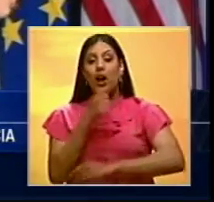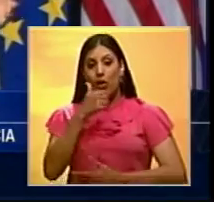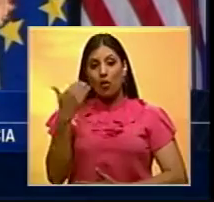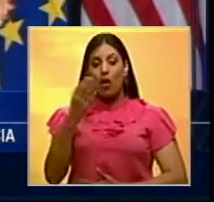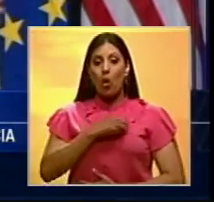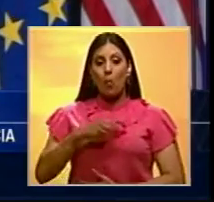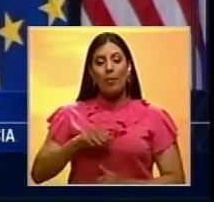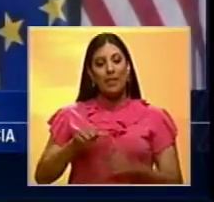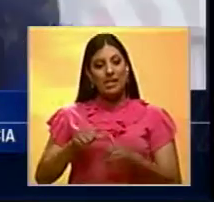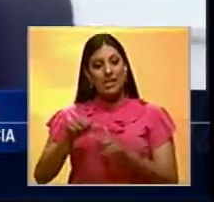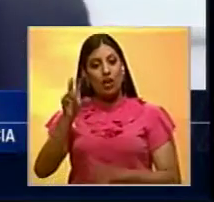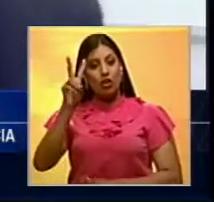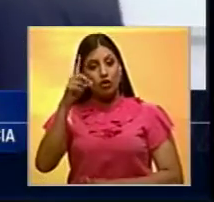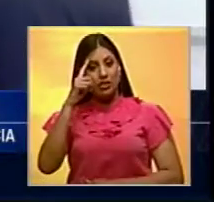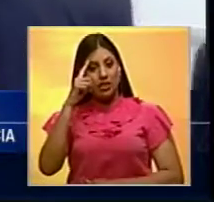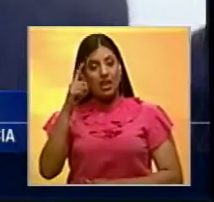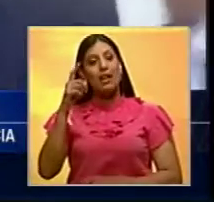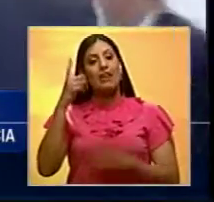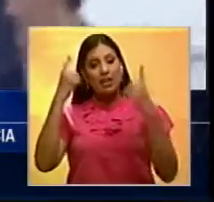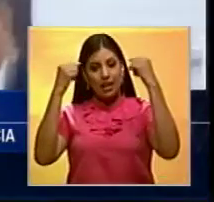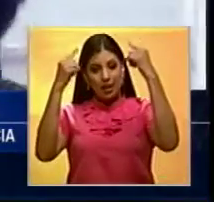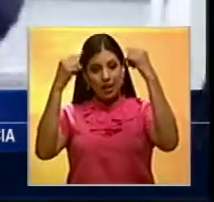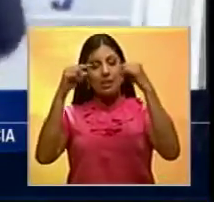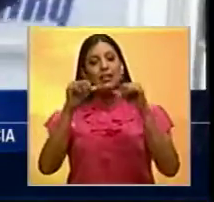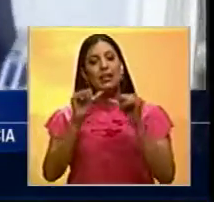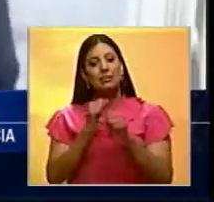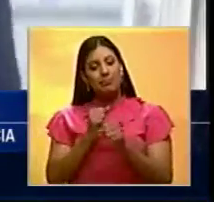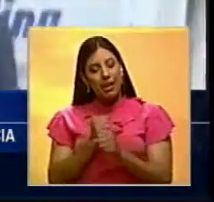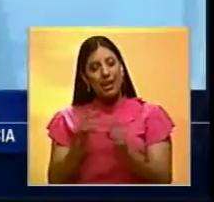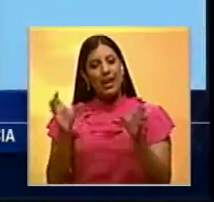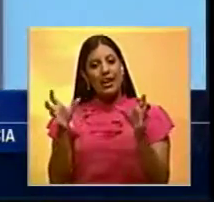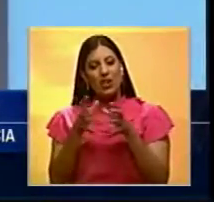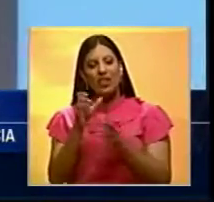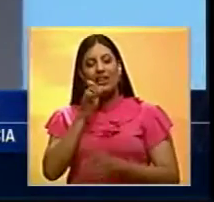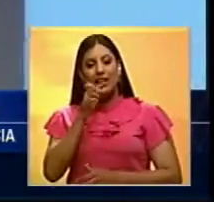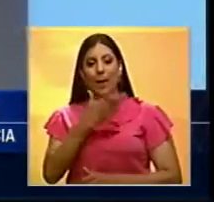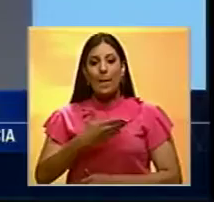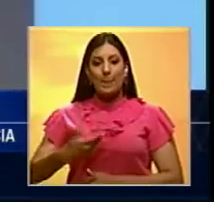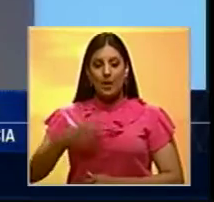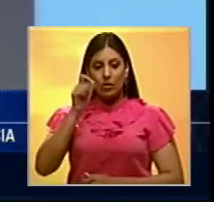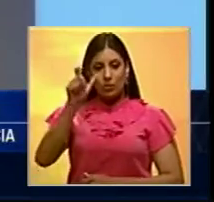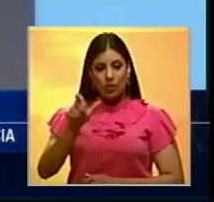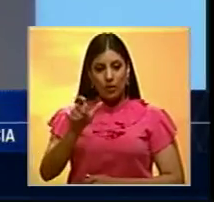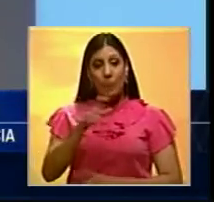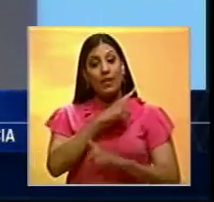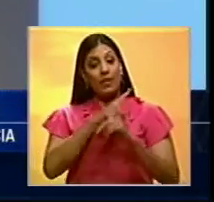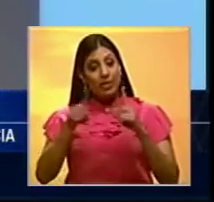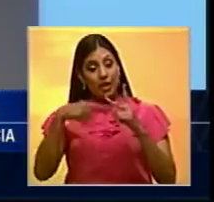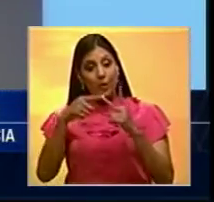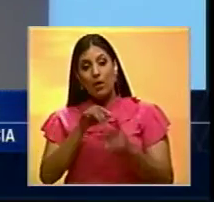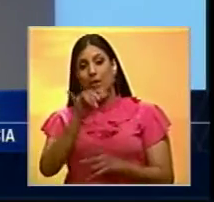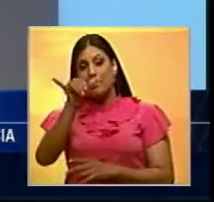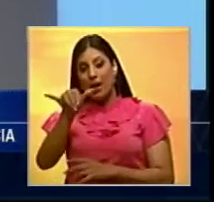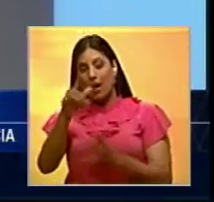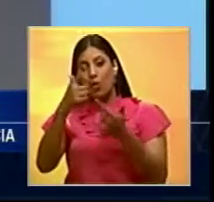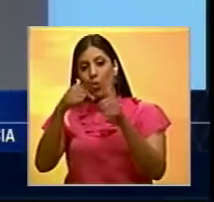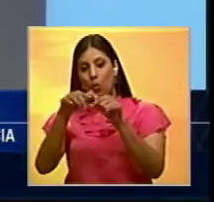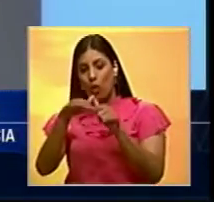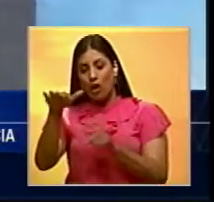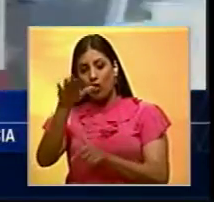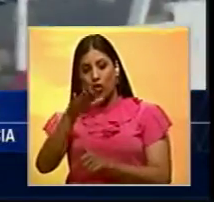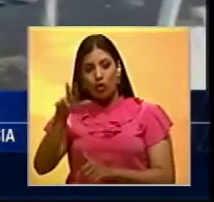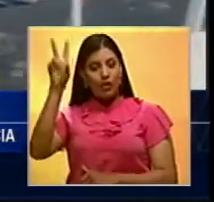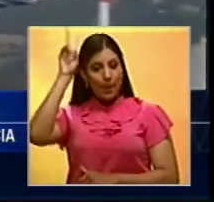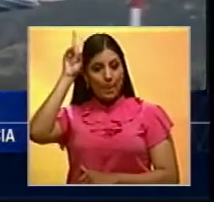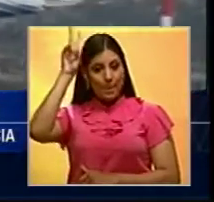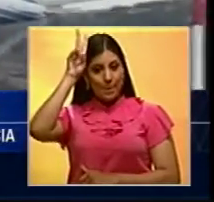mandatario permanecerá 2 días en Berlín, donde espera reunirse con la canciller Angela Merkel. Luego continuará su última parada hacia